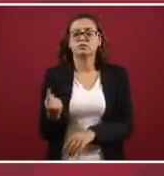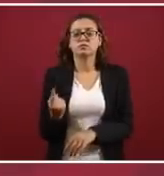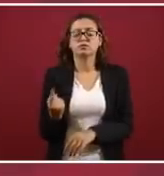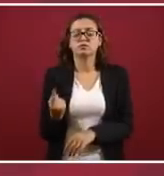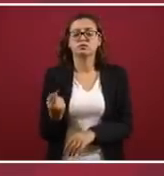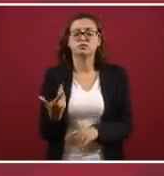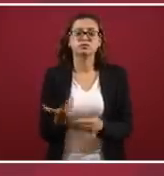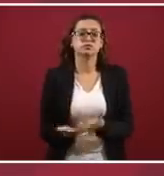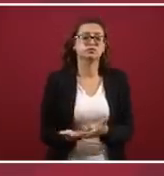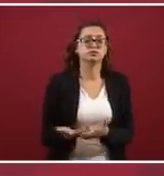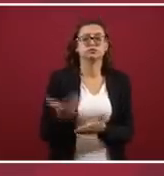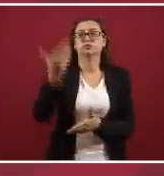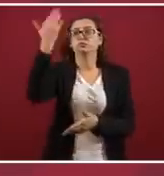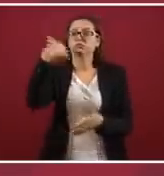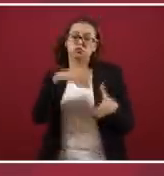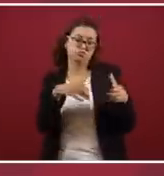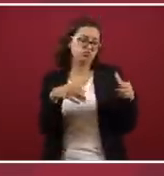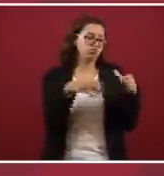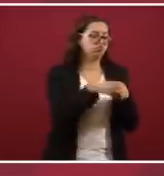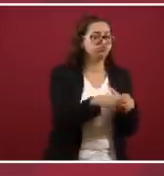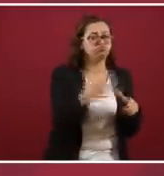los tecnócratas,